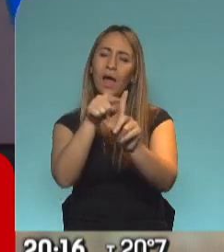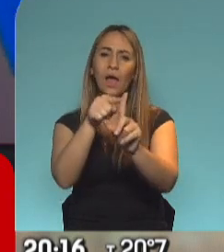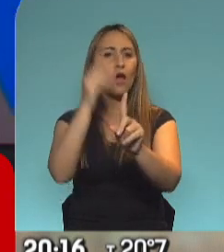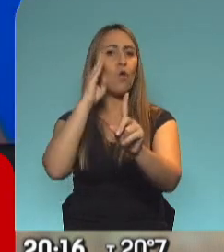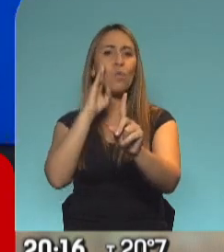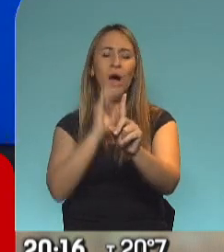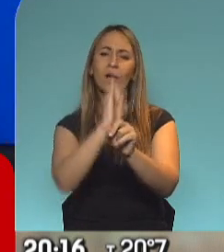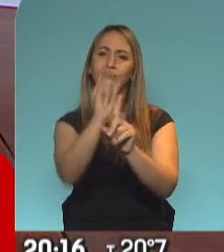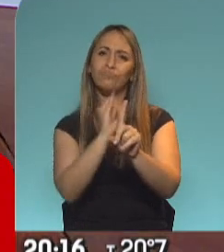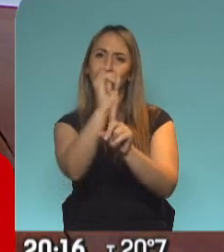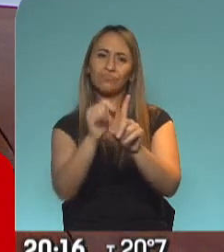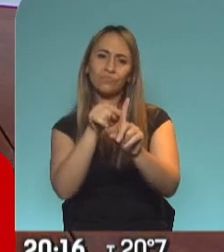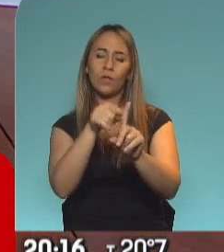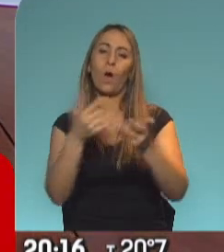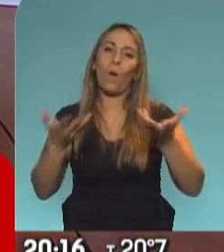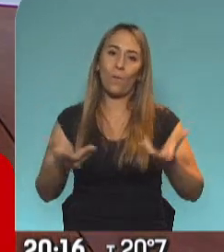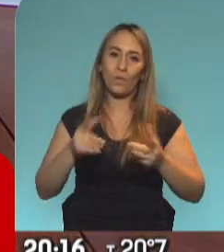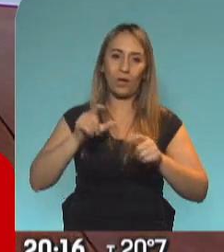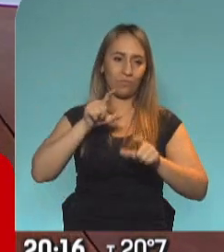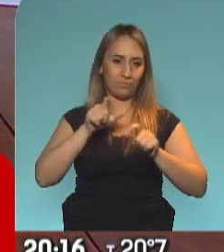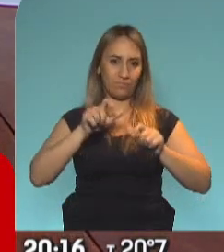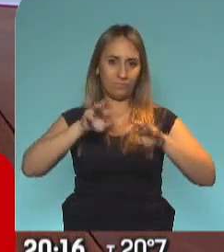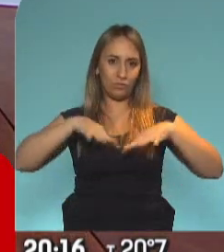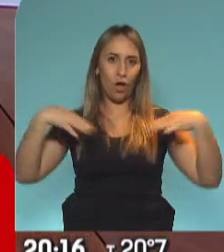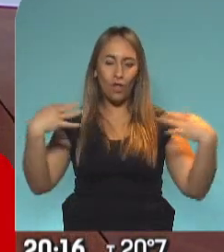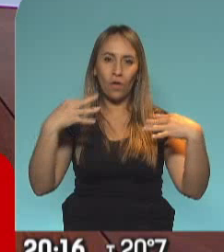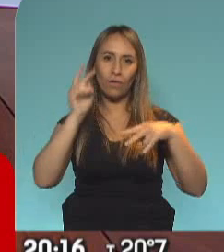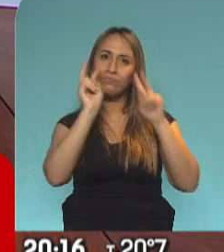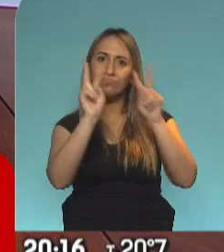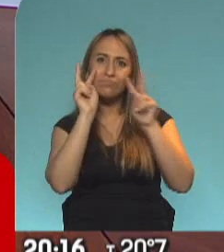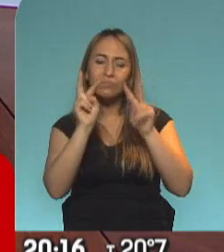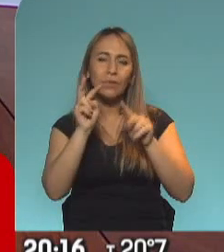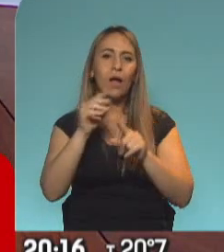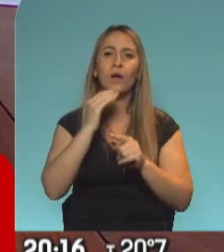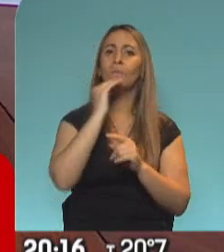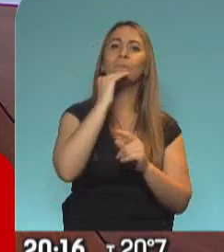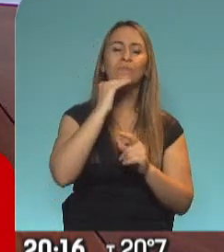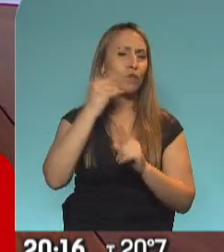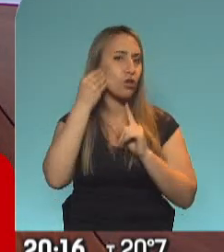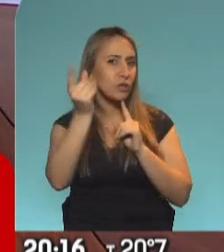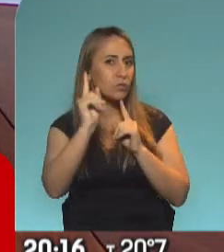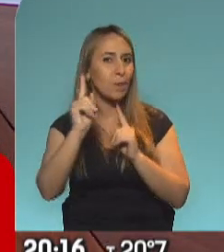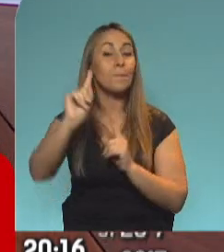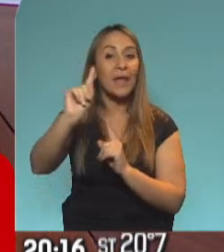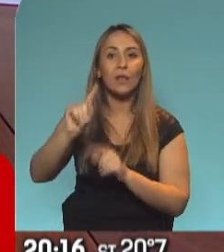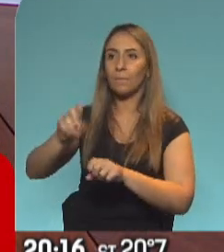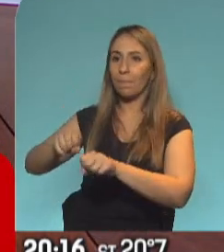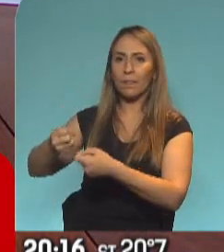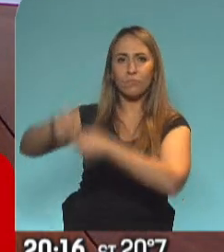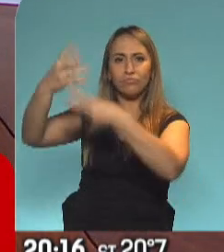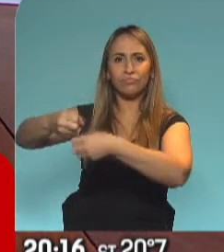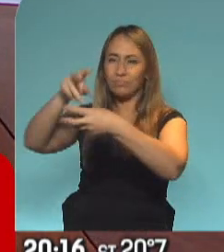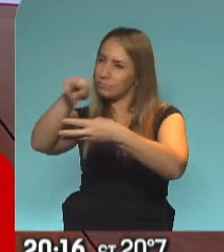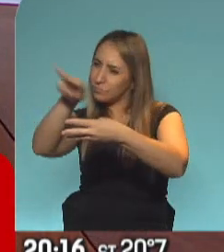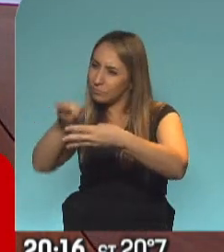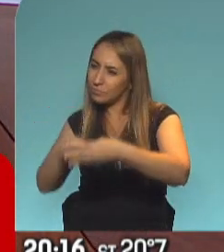uh-huh, obviamente no se les escuchaba la respuesta a ellos, pero sí se les leía. Entonces ya pasaba a ser, por un lado, la palabra del ministro y por otro lado,